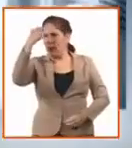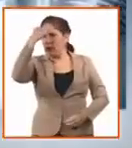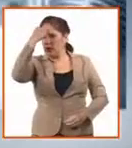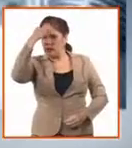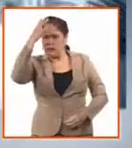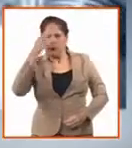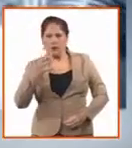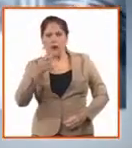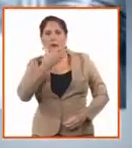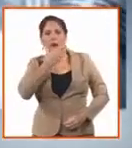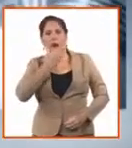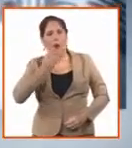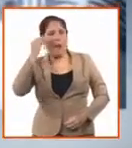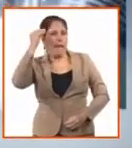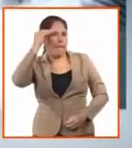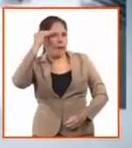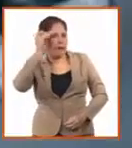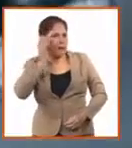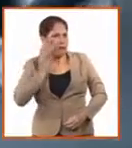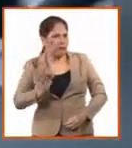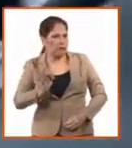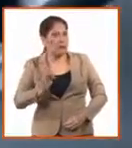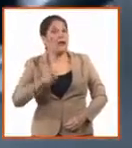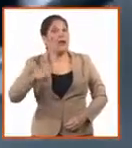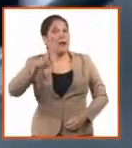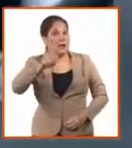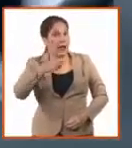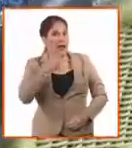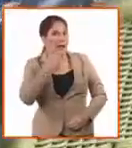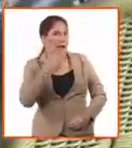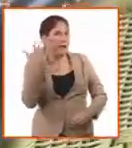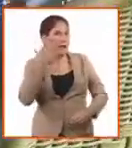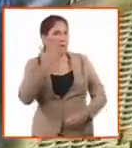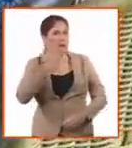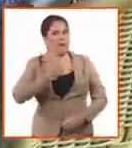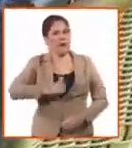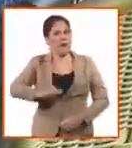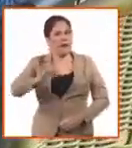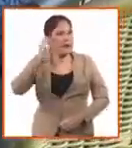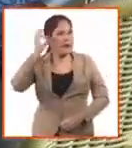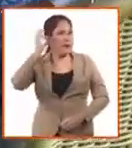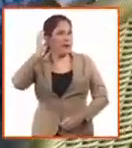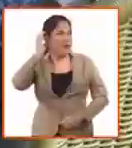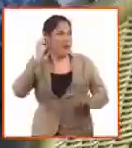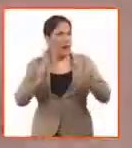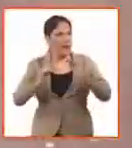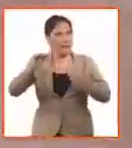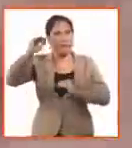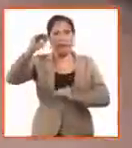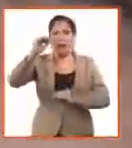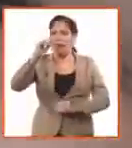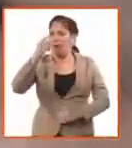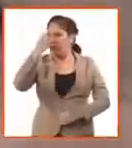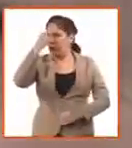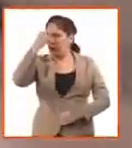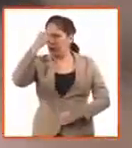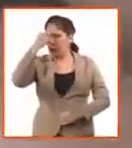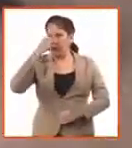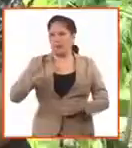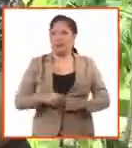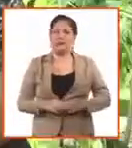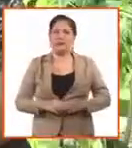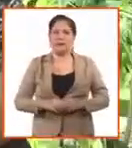les a los jóvenes cubanos tratamos de encontrar respuestas con aleida guevara march la mayor de sus hijas una de sus más profundas